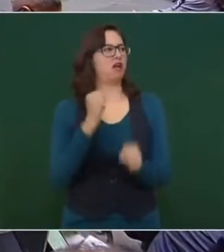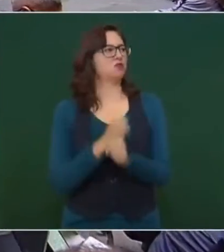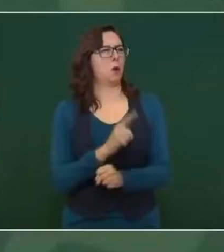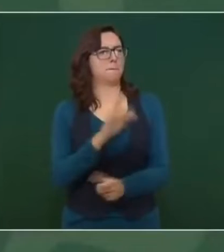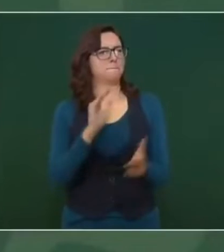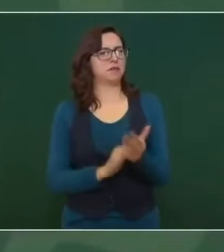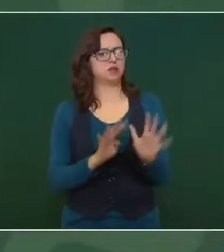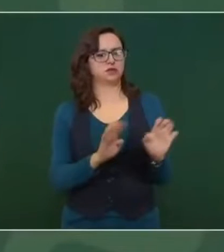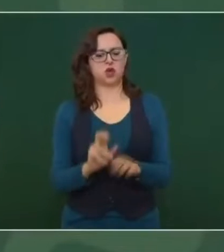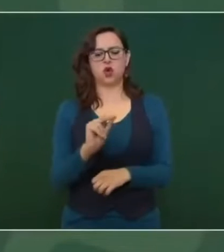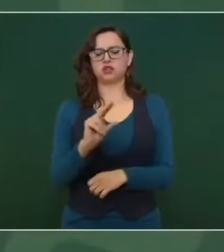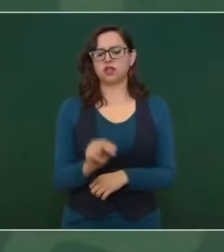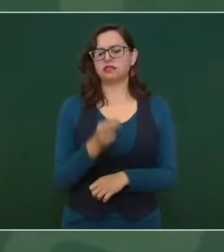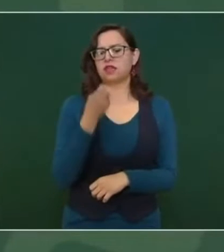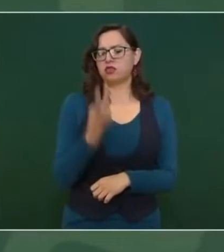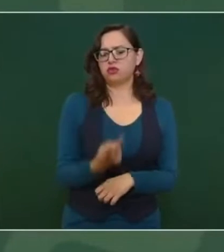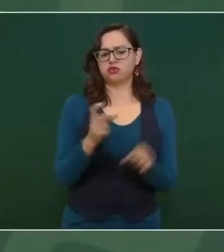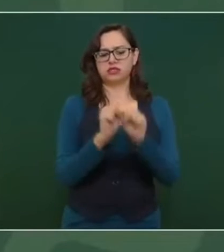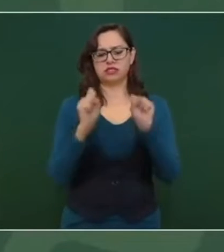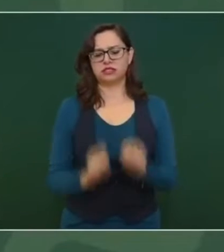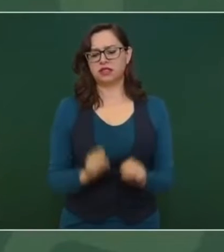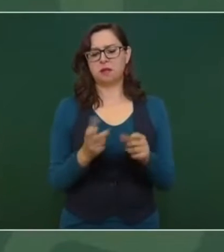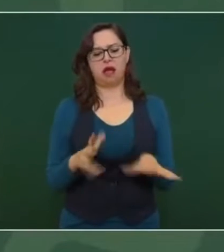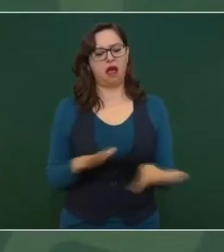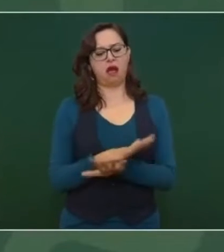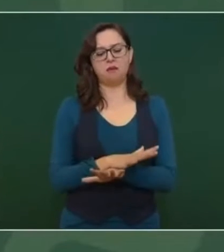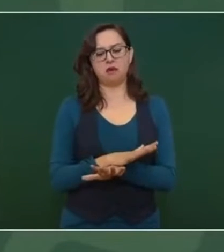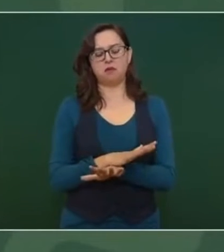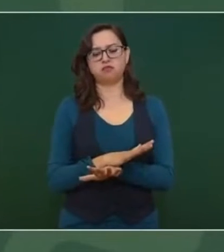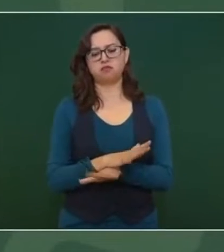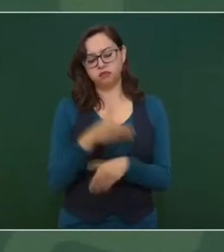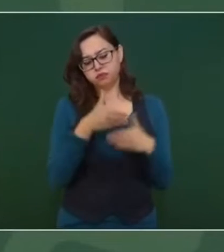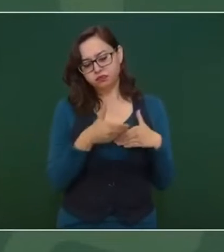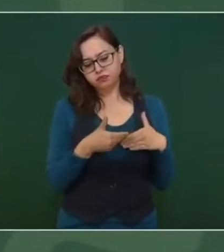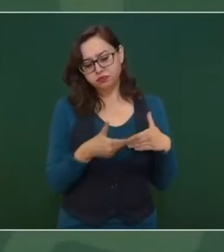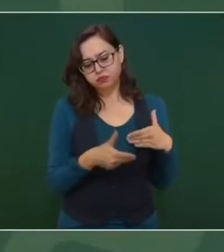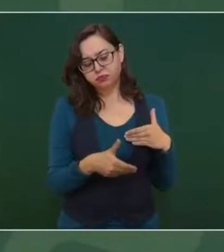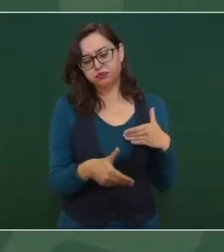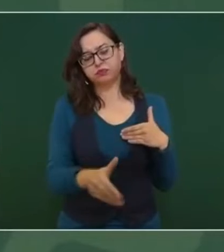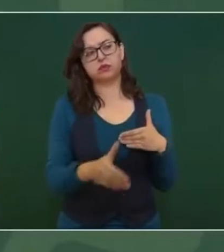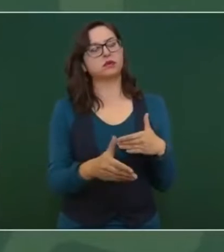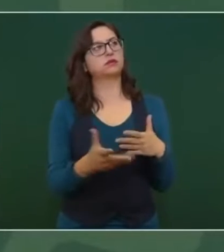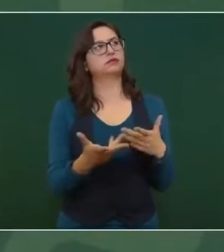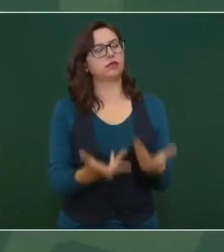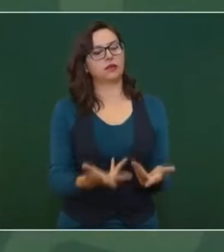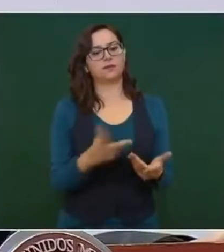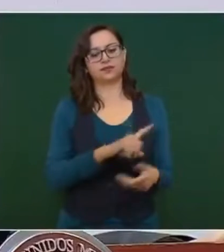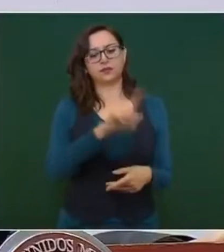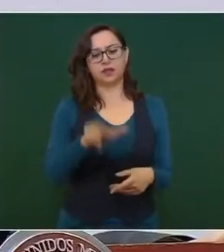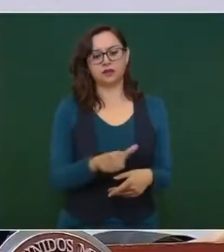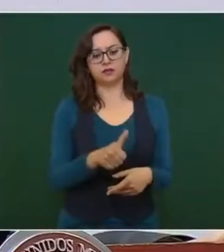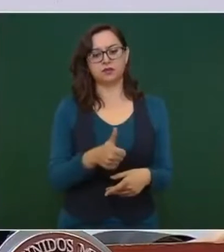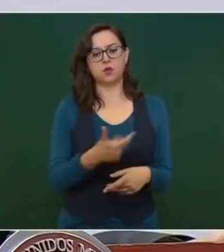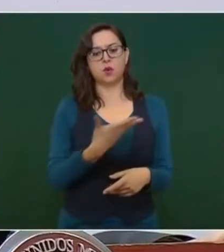se proyectó una reforma integral del Sistema Nacional de Salud que se condujo durante el sexenio siguiente,